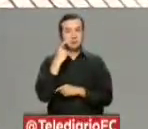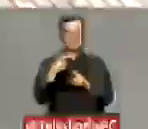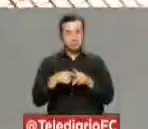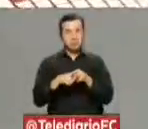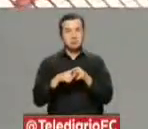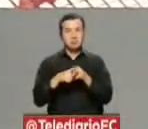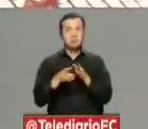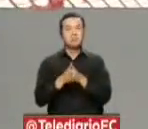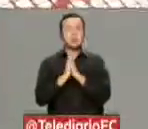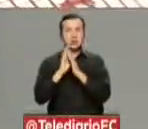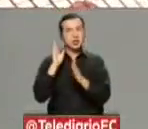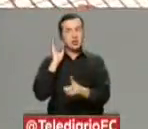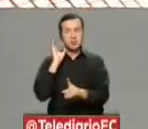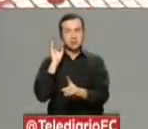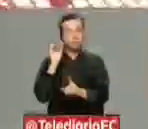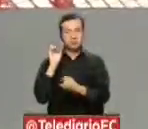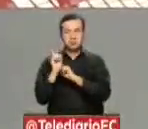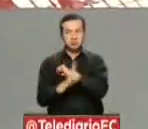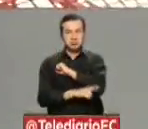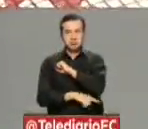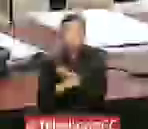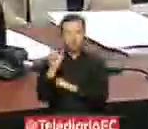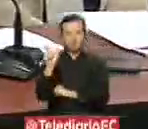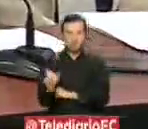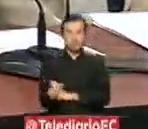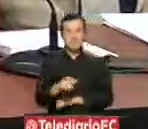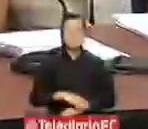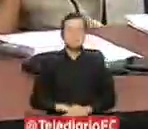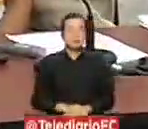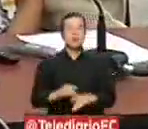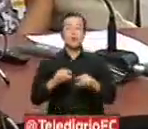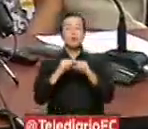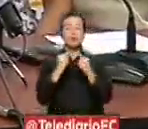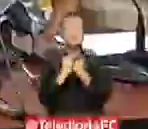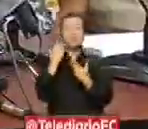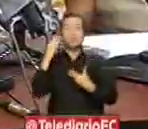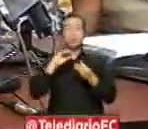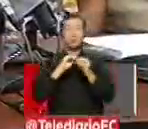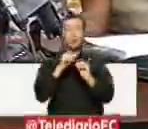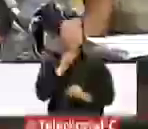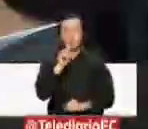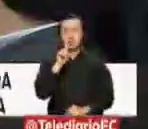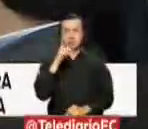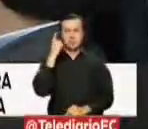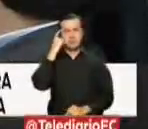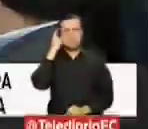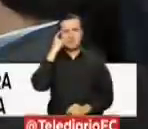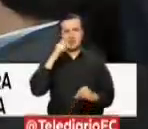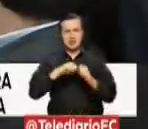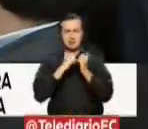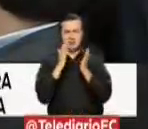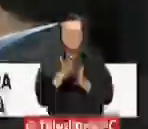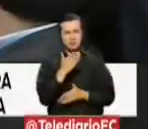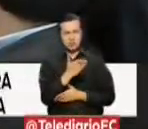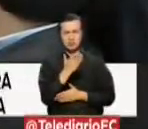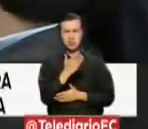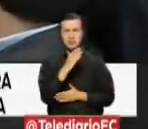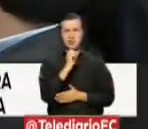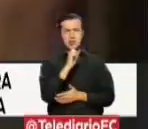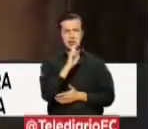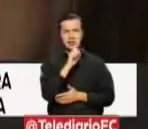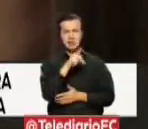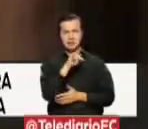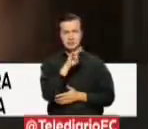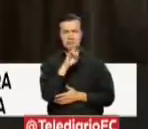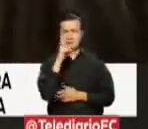proceso administrativo en su contra. Para el bloque de Creo, es inaceptable que en su calidad de legisladora, Sofía Espín haya